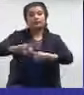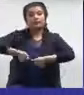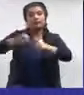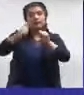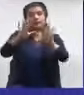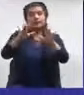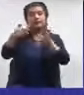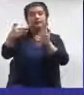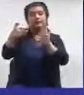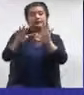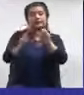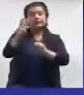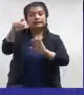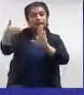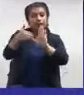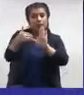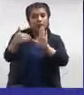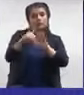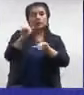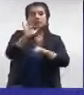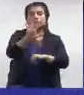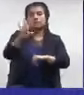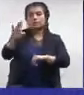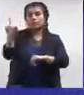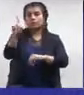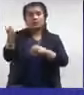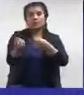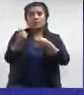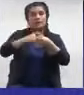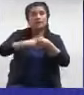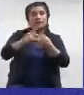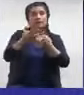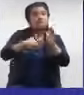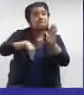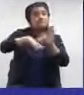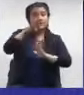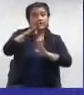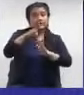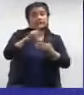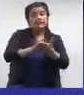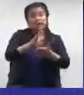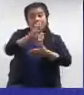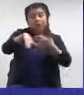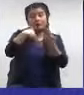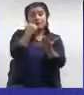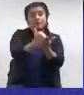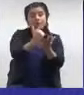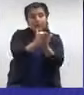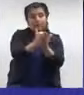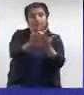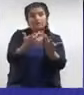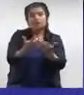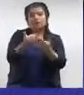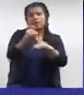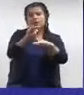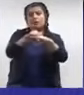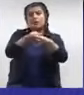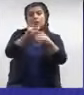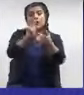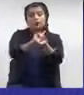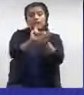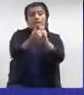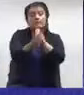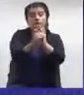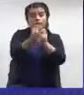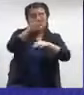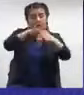a favor, 13 en contra, 54 ausentes, por lo que viendo mayoría que ha aprobado el orden del día con la ratificación de la hora para la sesión del día